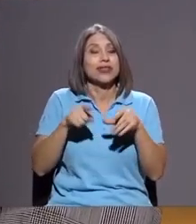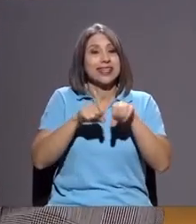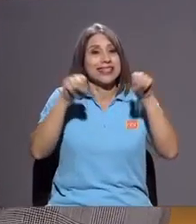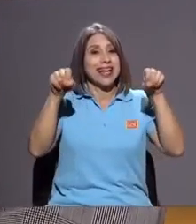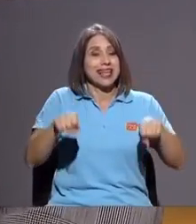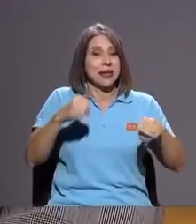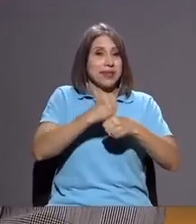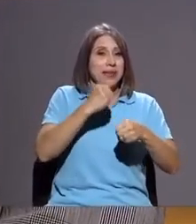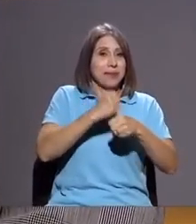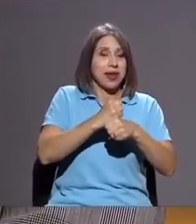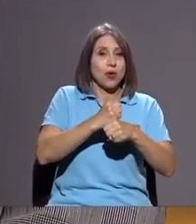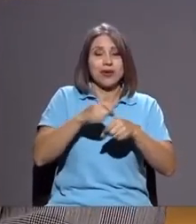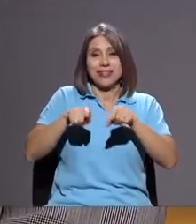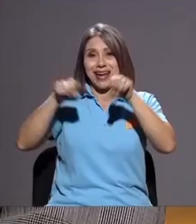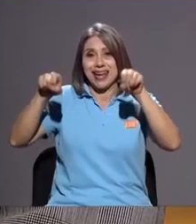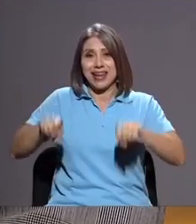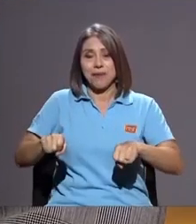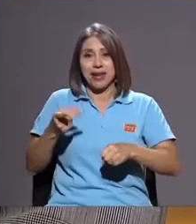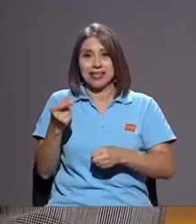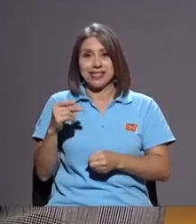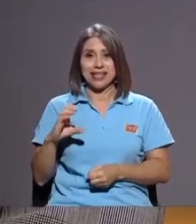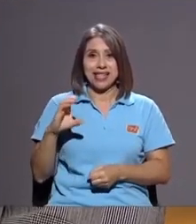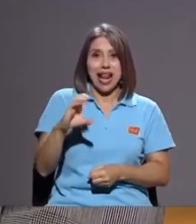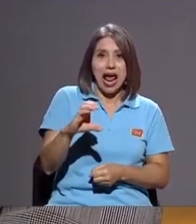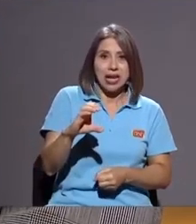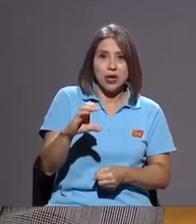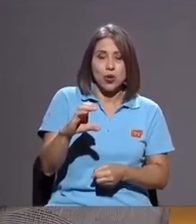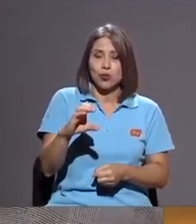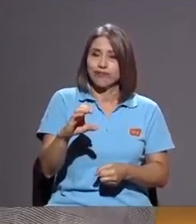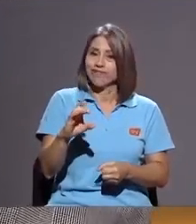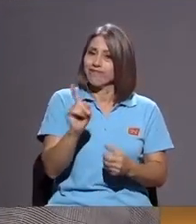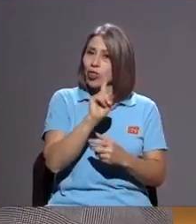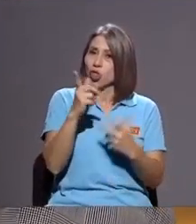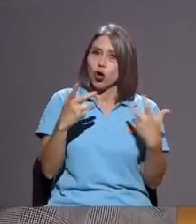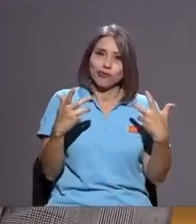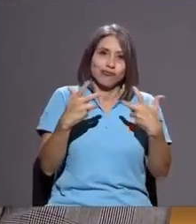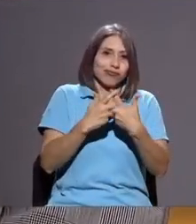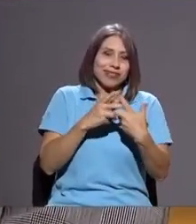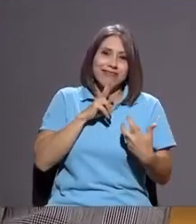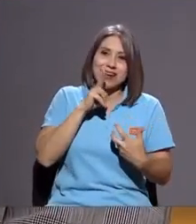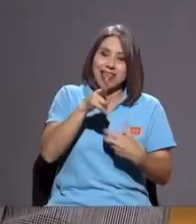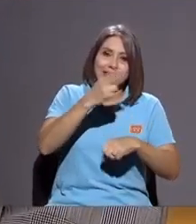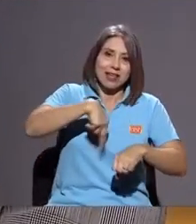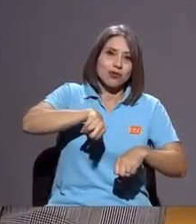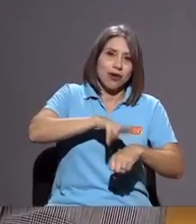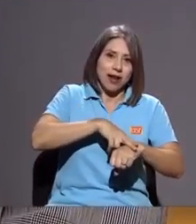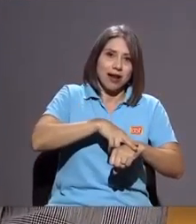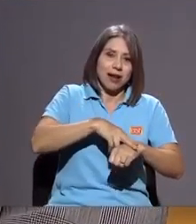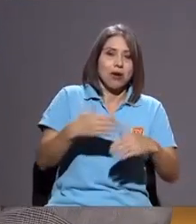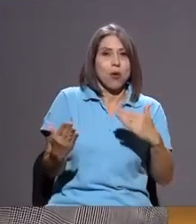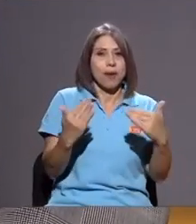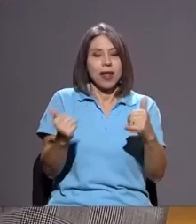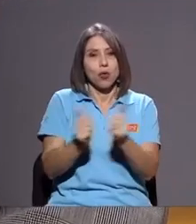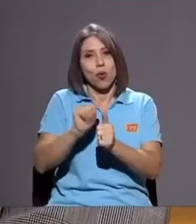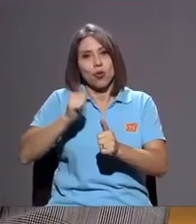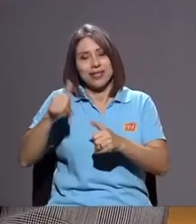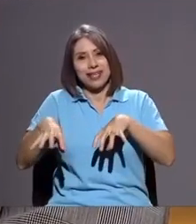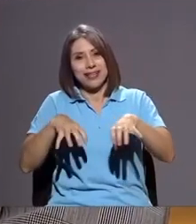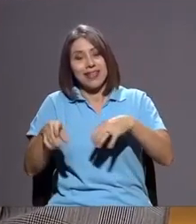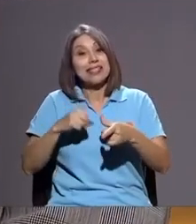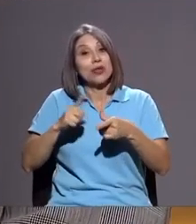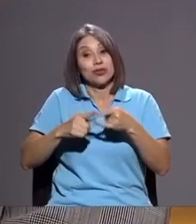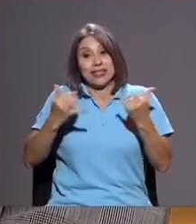de salarios estaba muy fuera de la realidad nacional respecto de otras actividades. Y creo que eso va a obligar